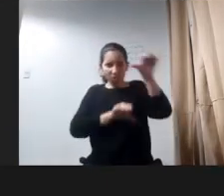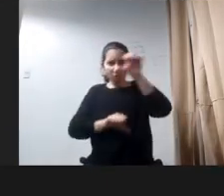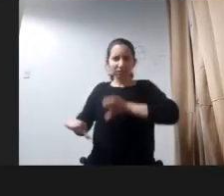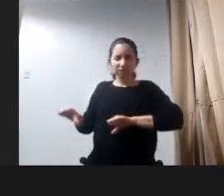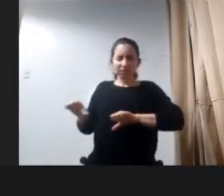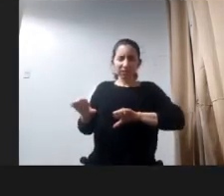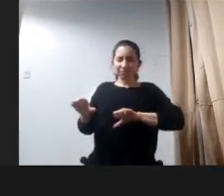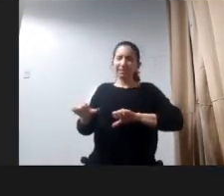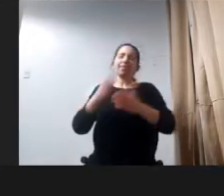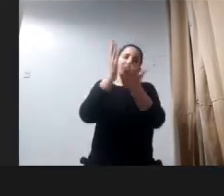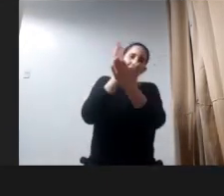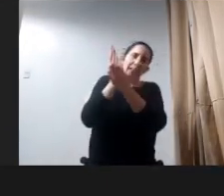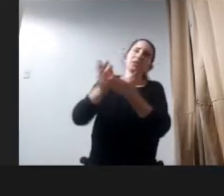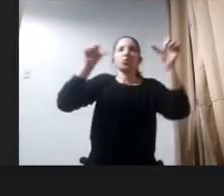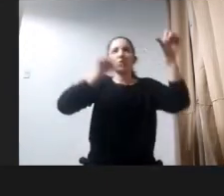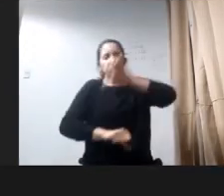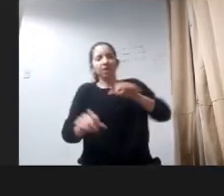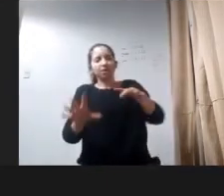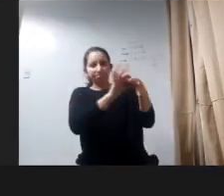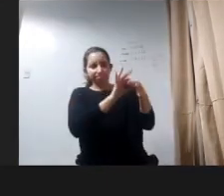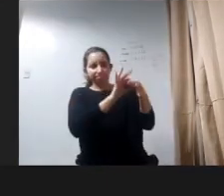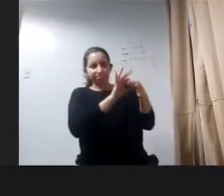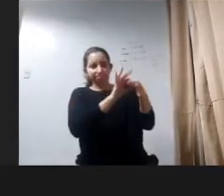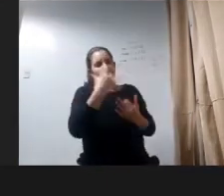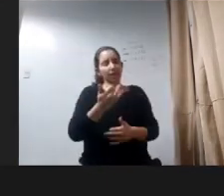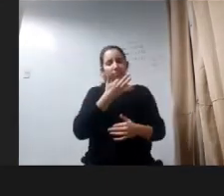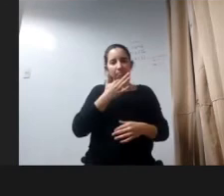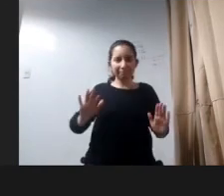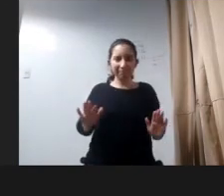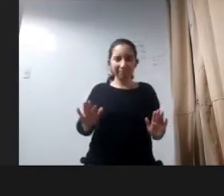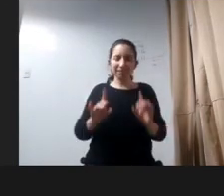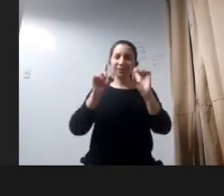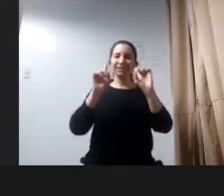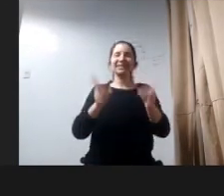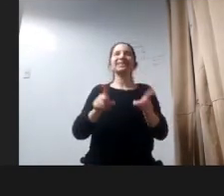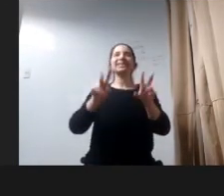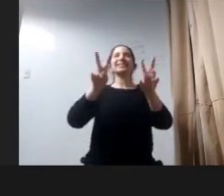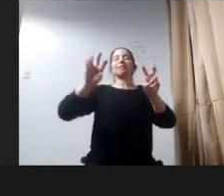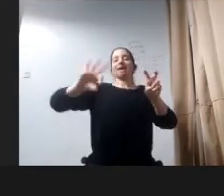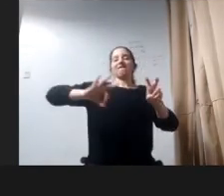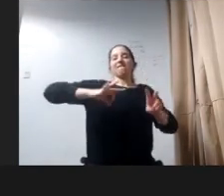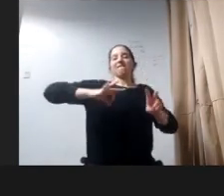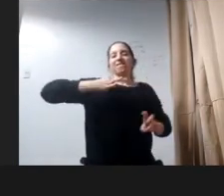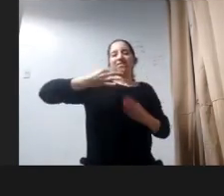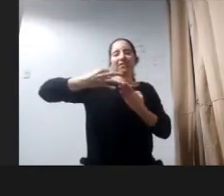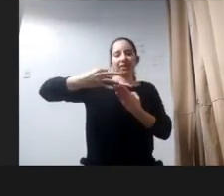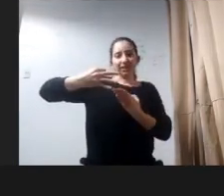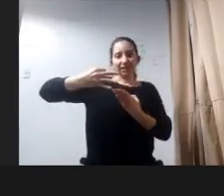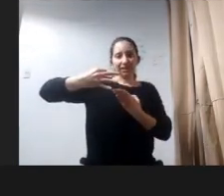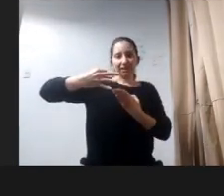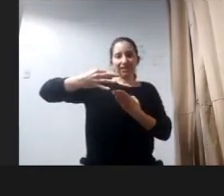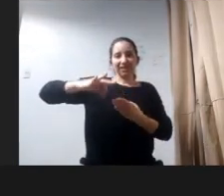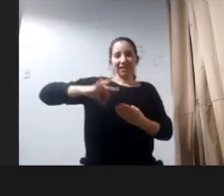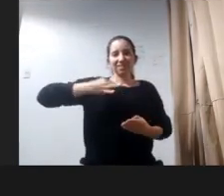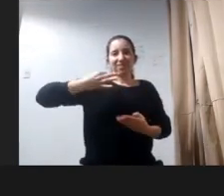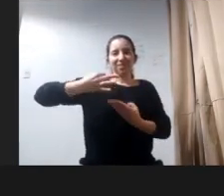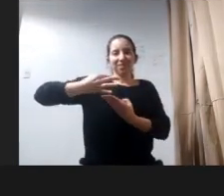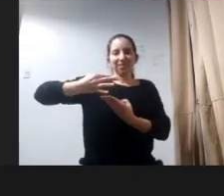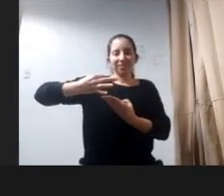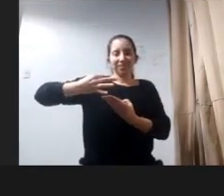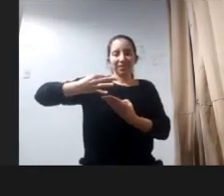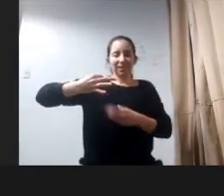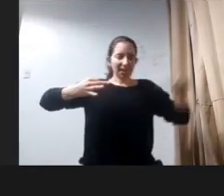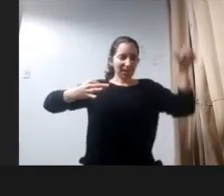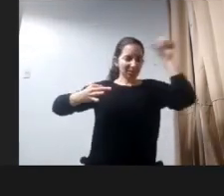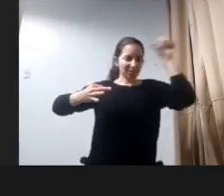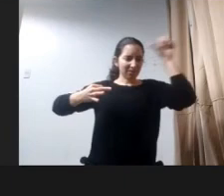el derecho, la biología, está todo intrincado en esto también. Y la concepción de la vida, nunca vas a poder ganar queriendo apelar a la biología